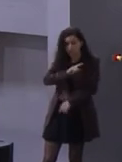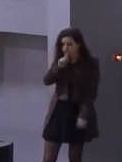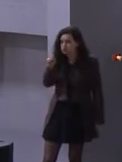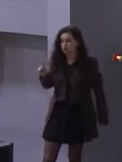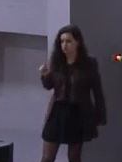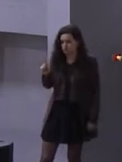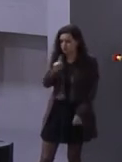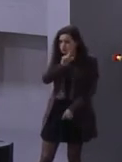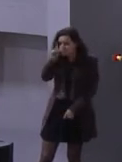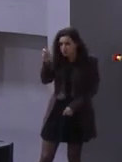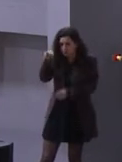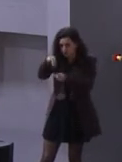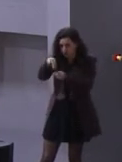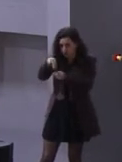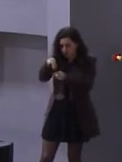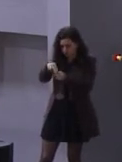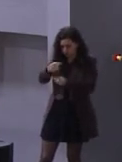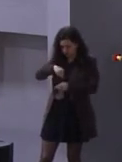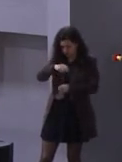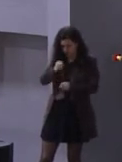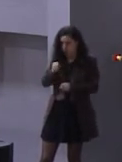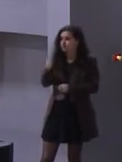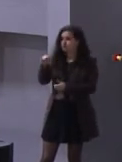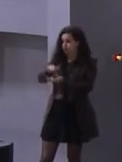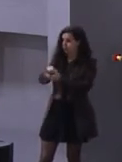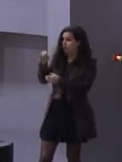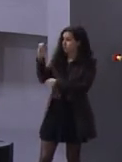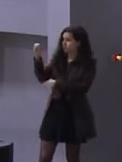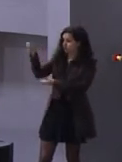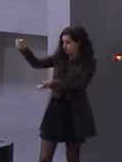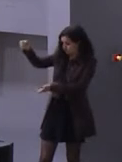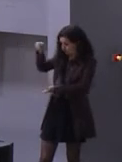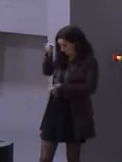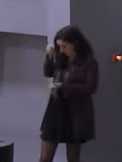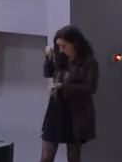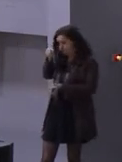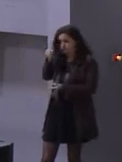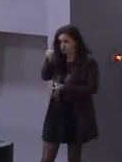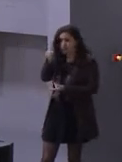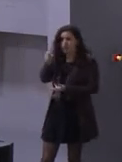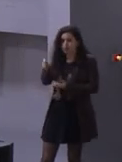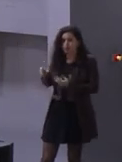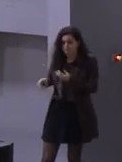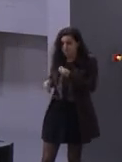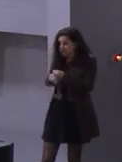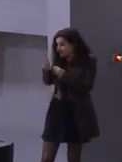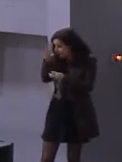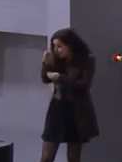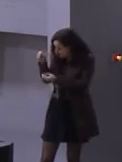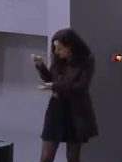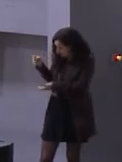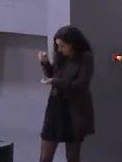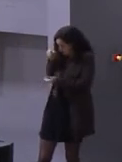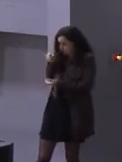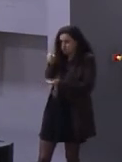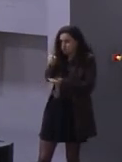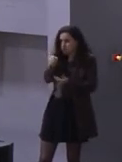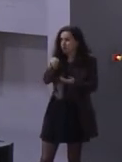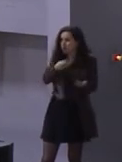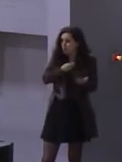los recursos que se generan de transferencia de la nación, incluyendo lo del acuerdo, nos cubre el